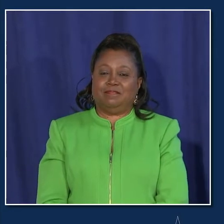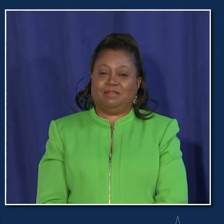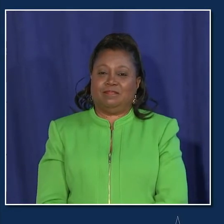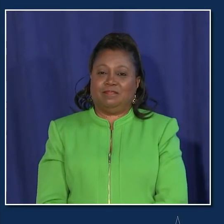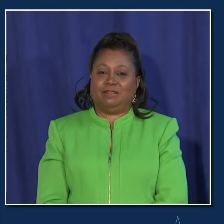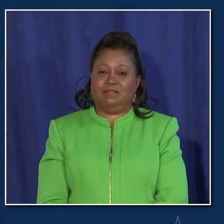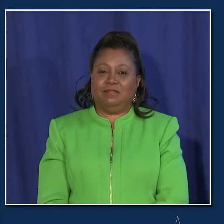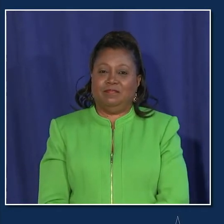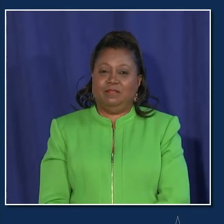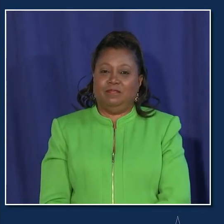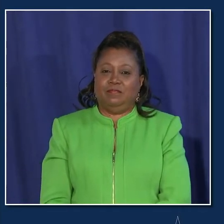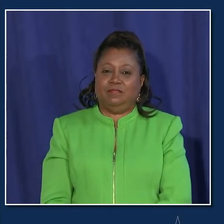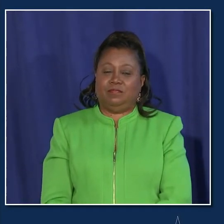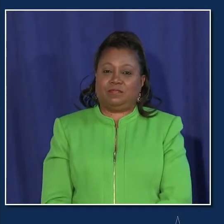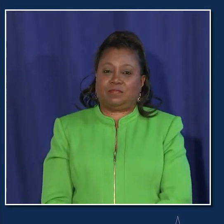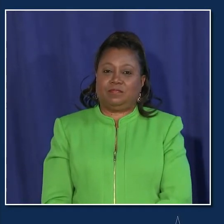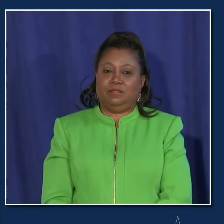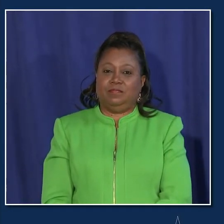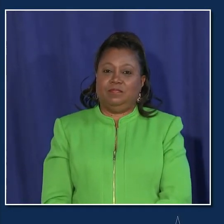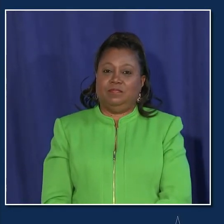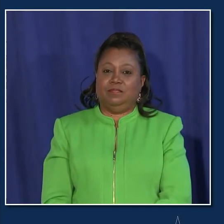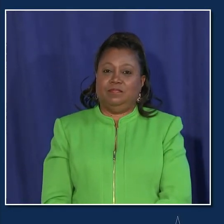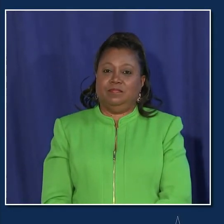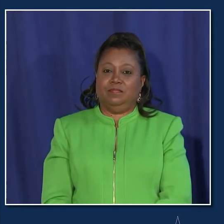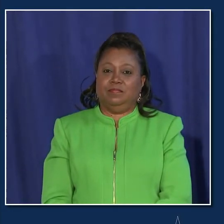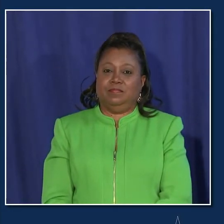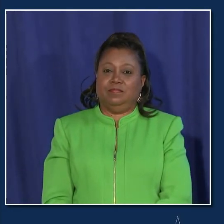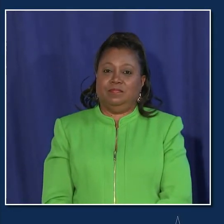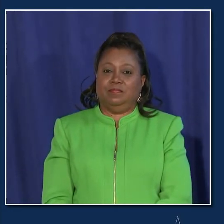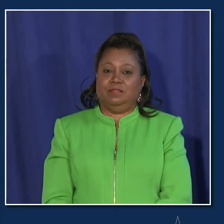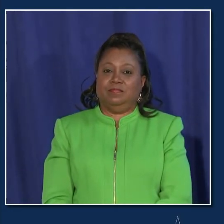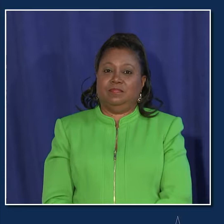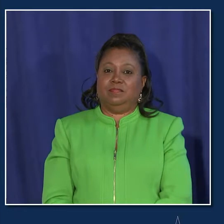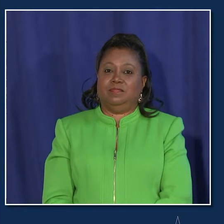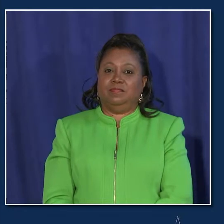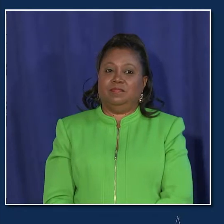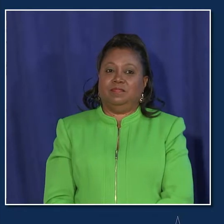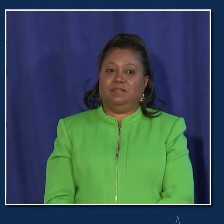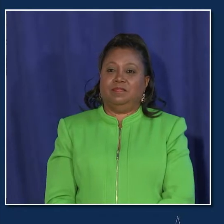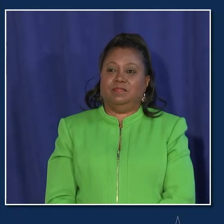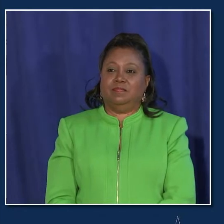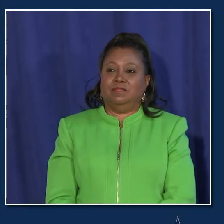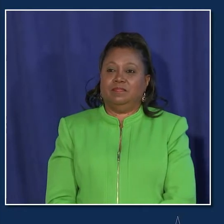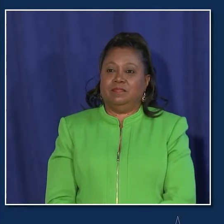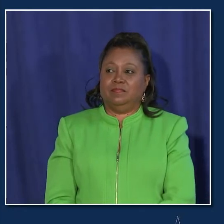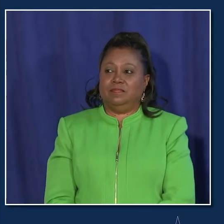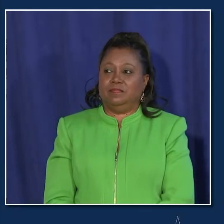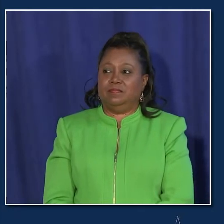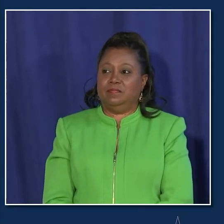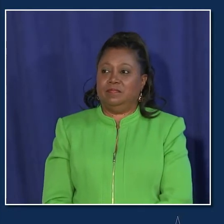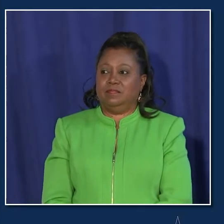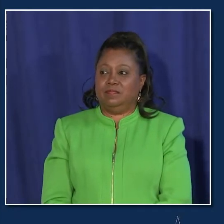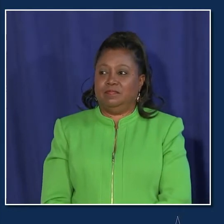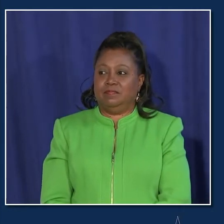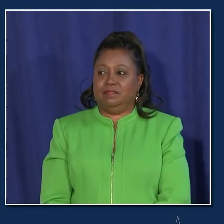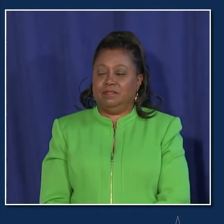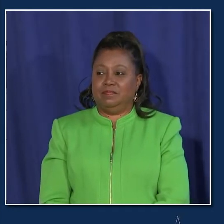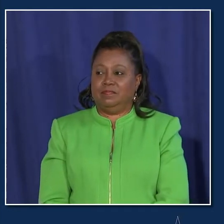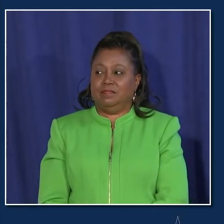Hoy se compartirá información y actualizaciones sobre el aumento de los casos del COVID-19. Lamentablemente es el